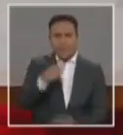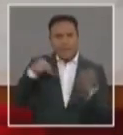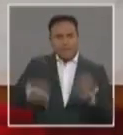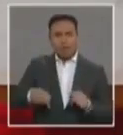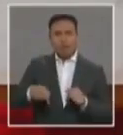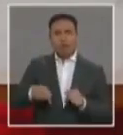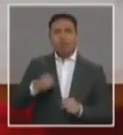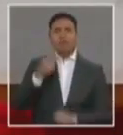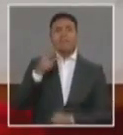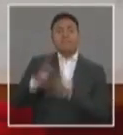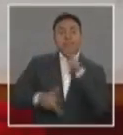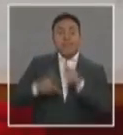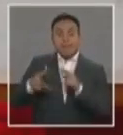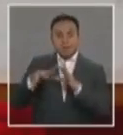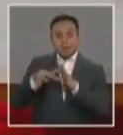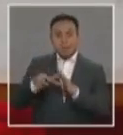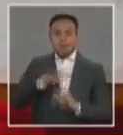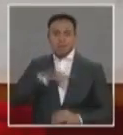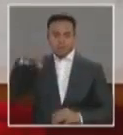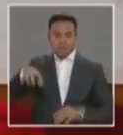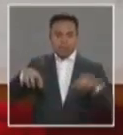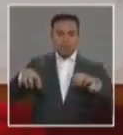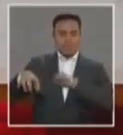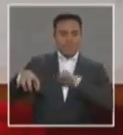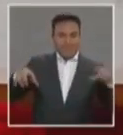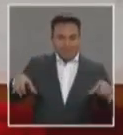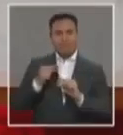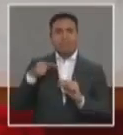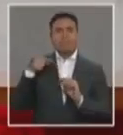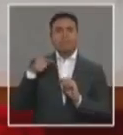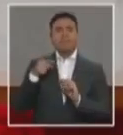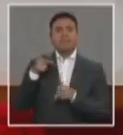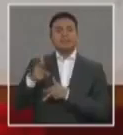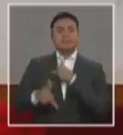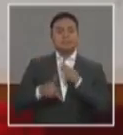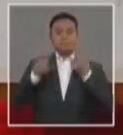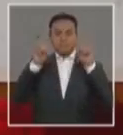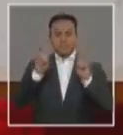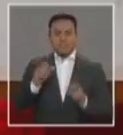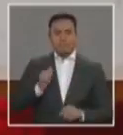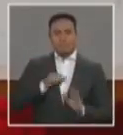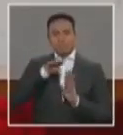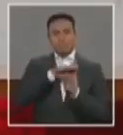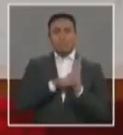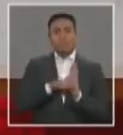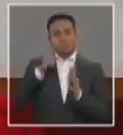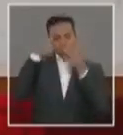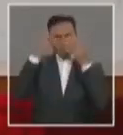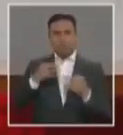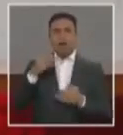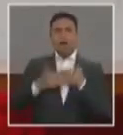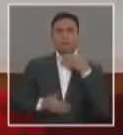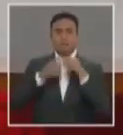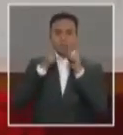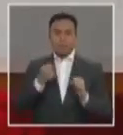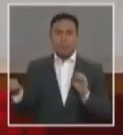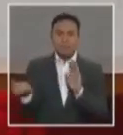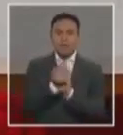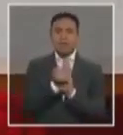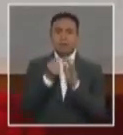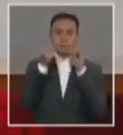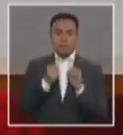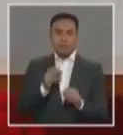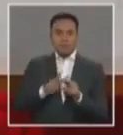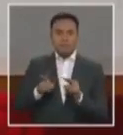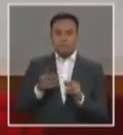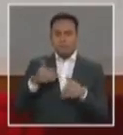es posible que la gente comience con este viviendo con esas pensiones y uno mismo con unas pensiones tan miserables como las que hay la